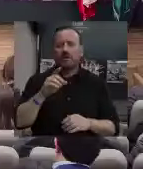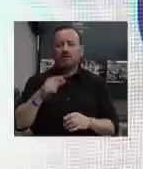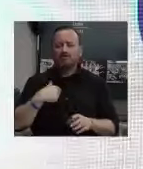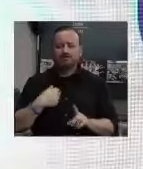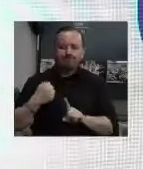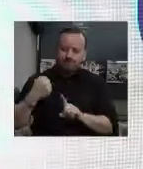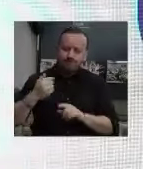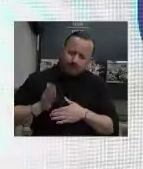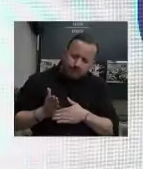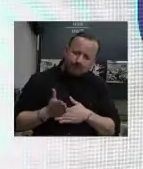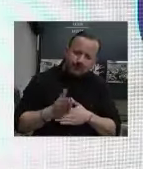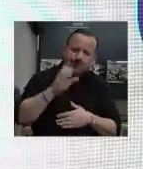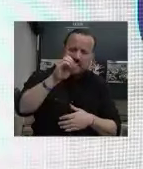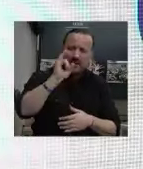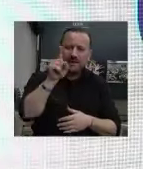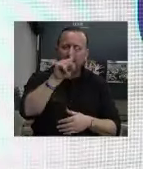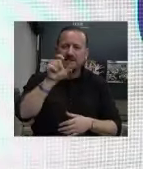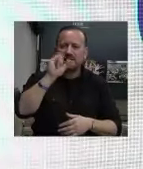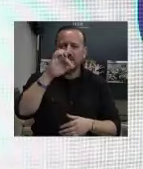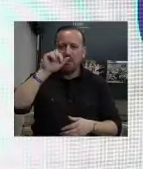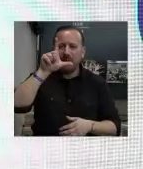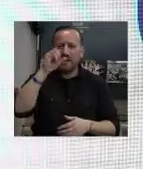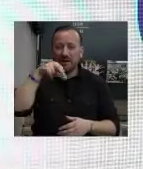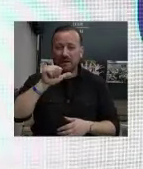disciplina damas y caballeros se llama